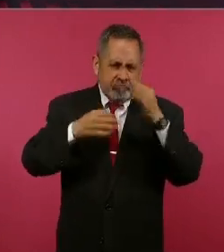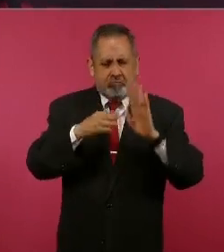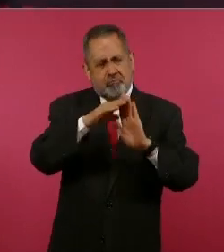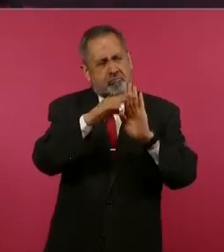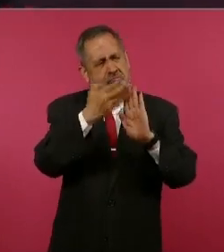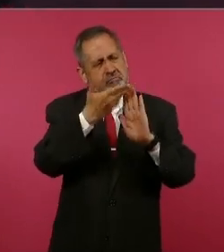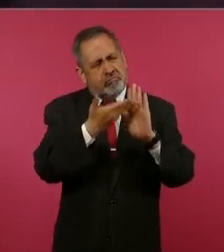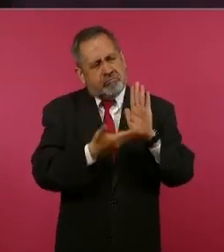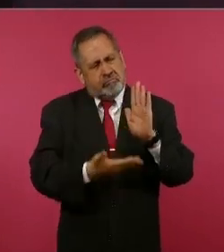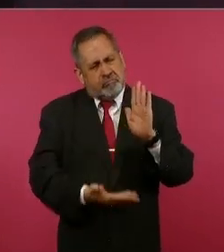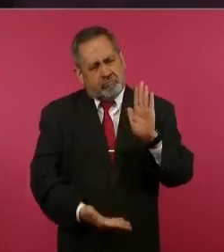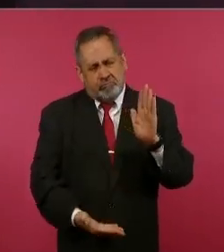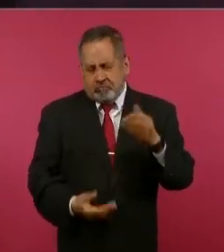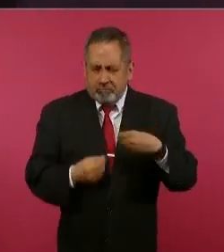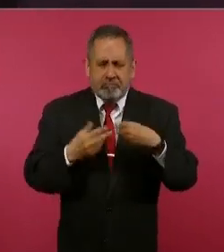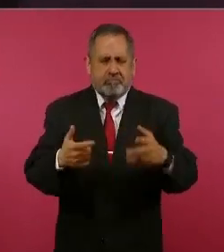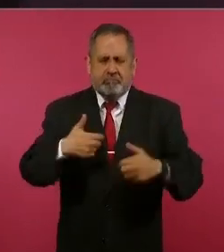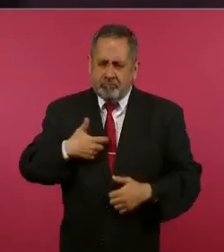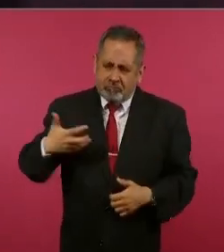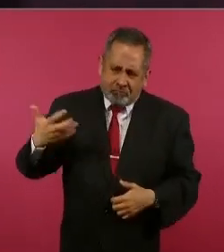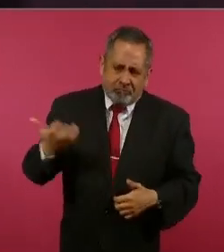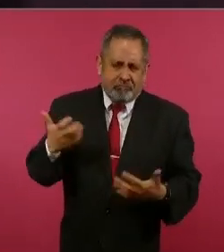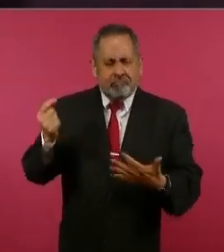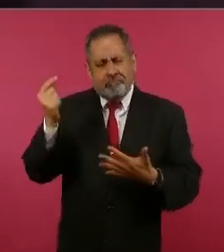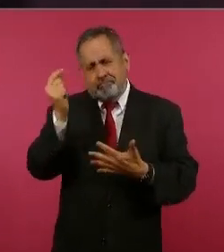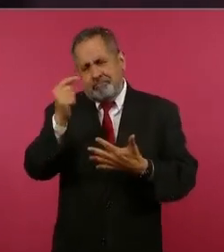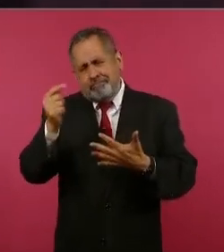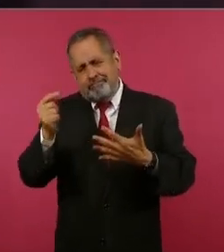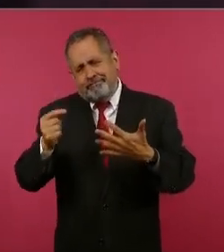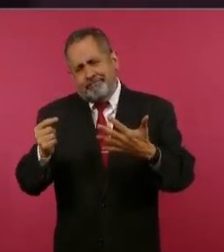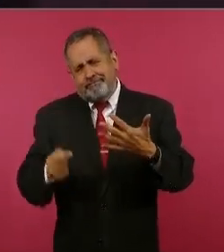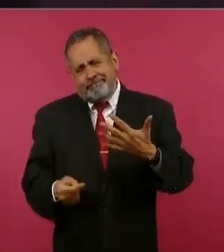cuentas de todo lo realizado